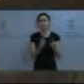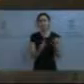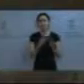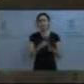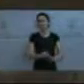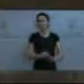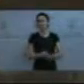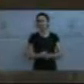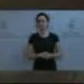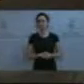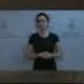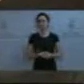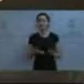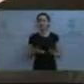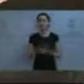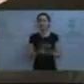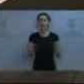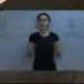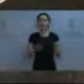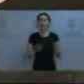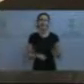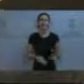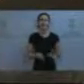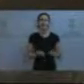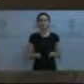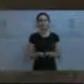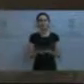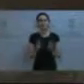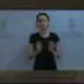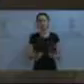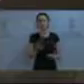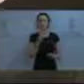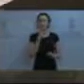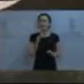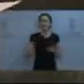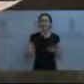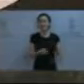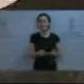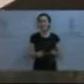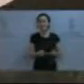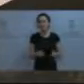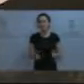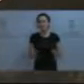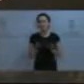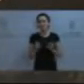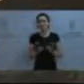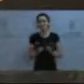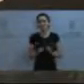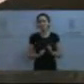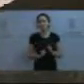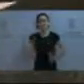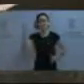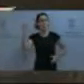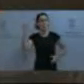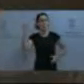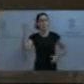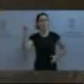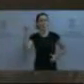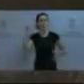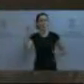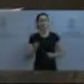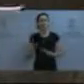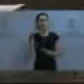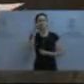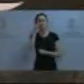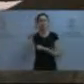suficiente. Es un mantra muy extendido en el que se afirma que la demanda asistencial se dispara en el verano con las llegadas